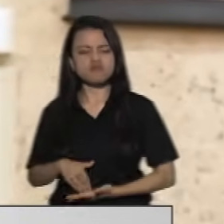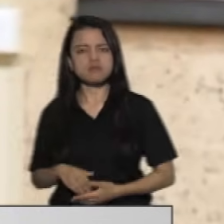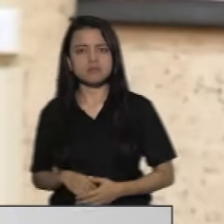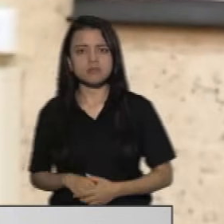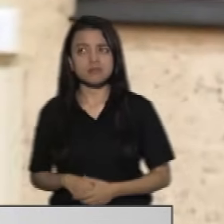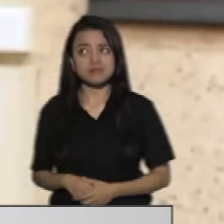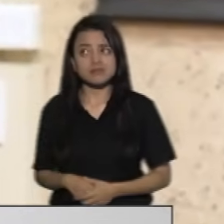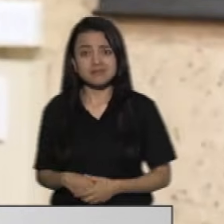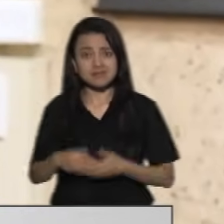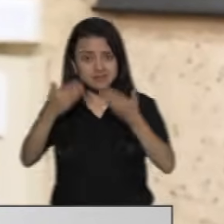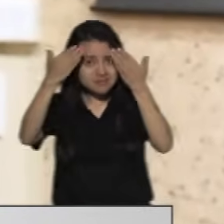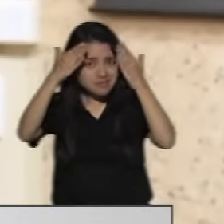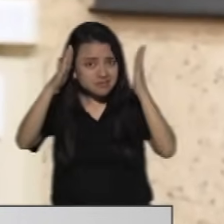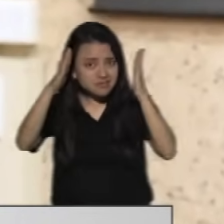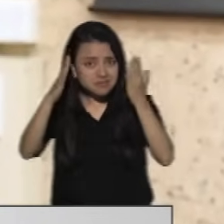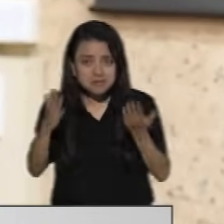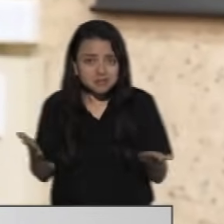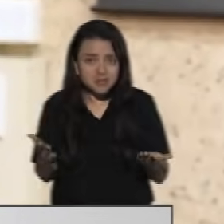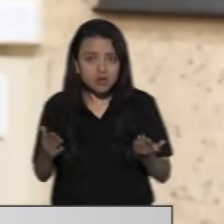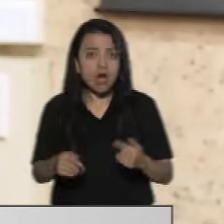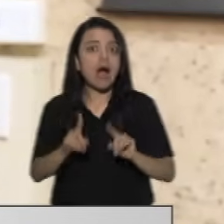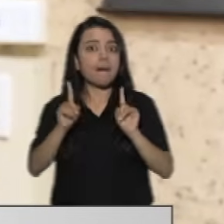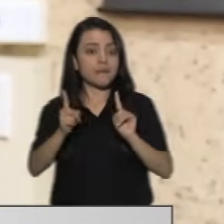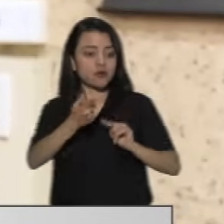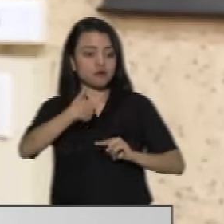Y nuevamente volvimos a las urnas.